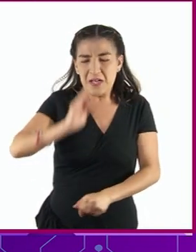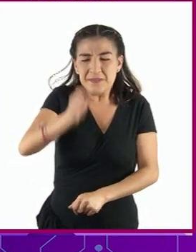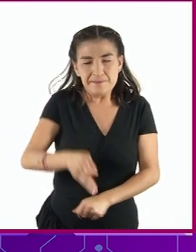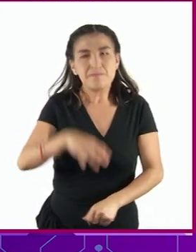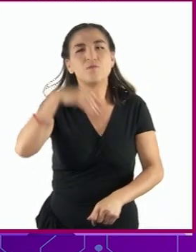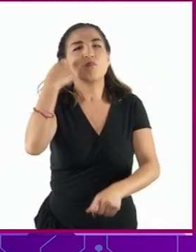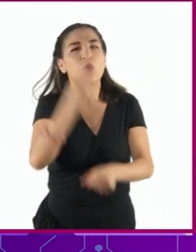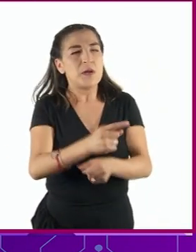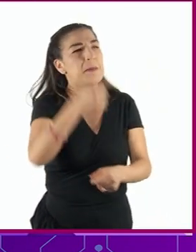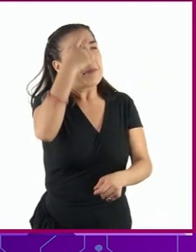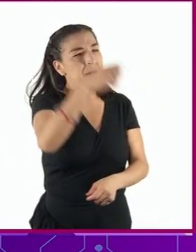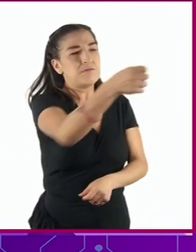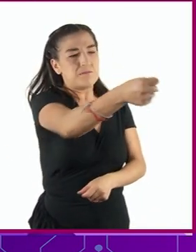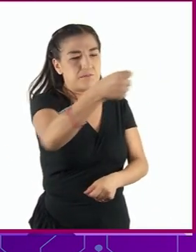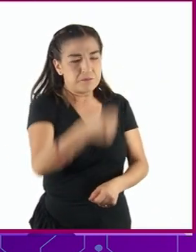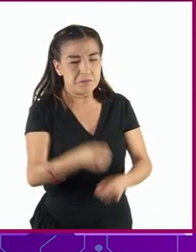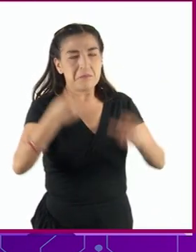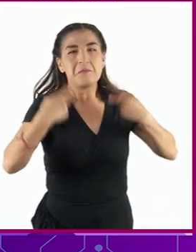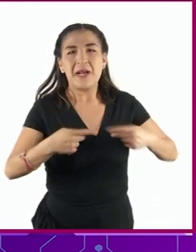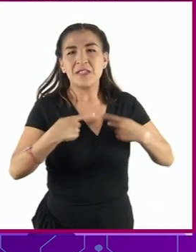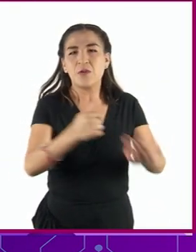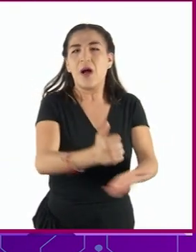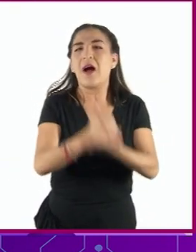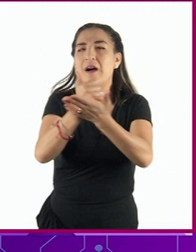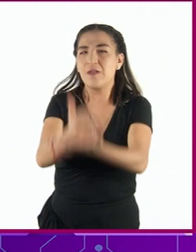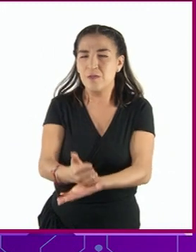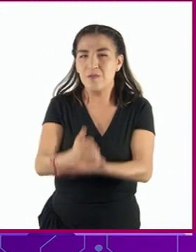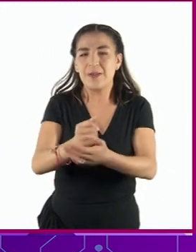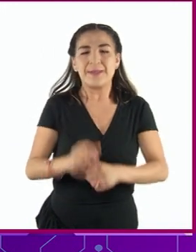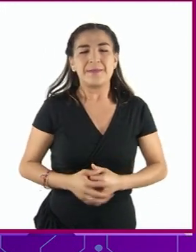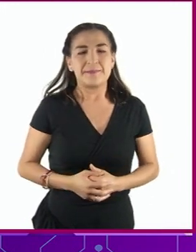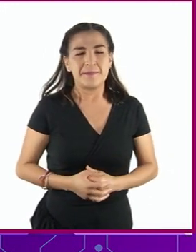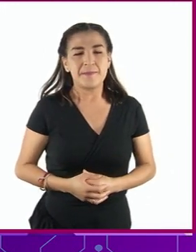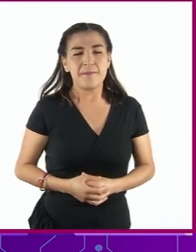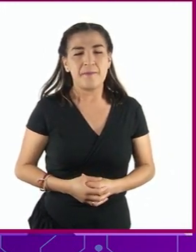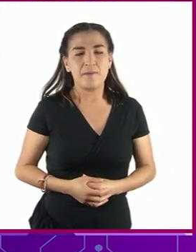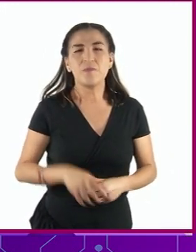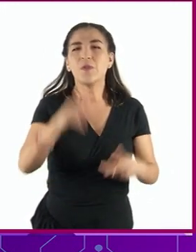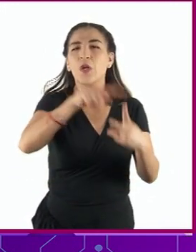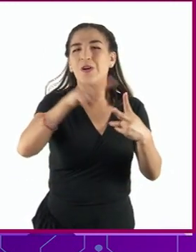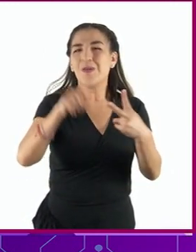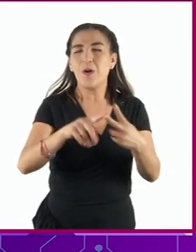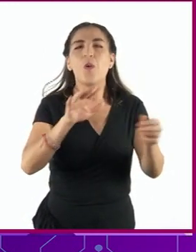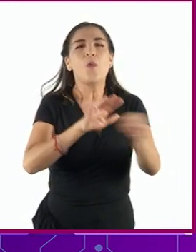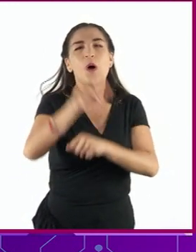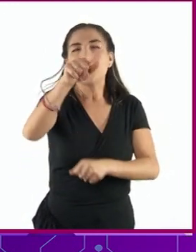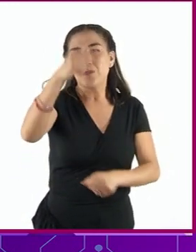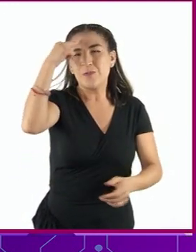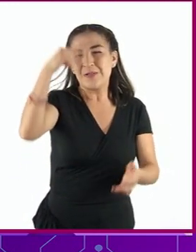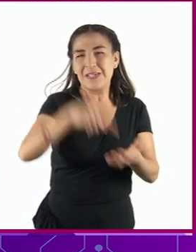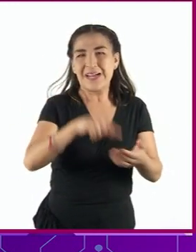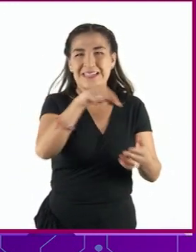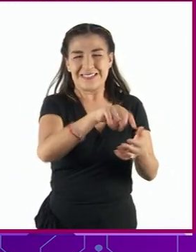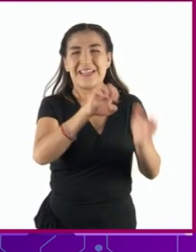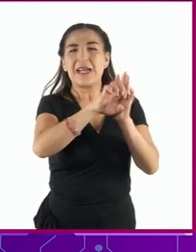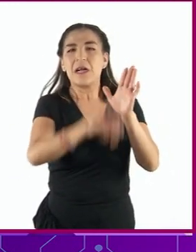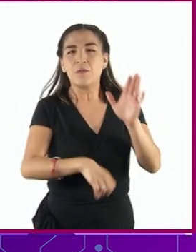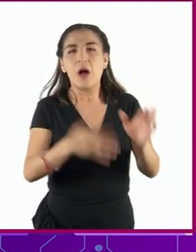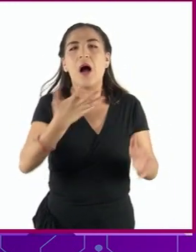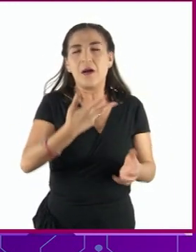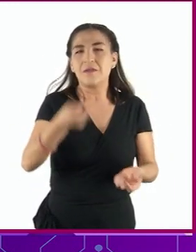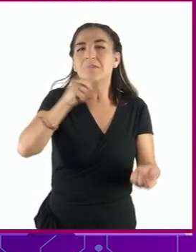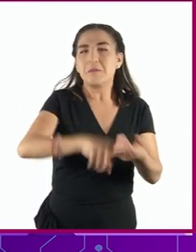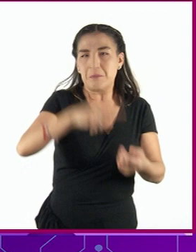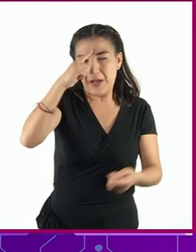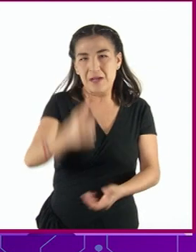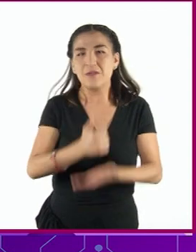la intervención de una tercera persona? ¿En cuál de los casos anteriores consideran que hay un proceso de